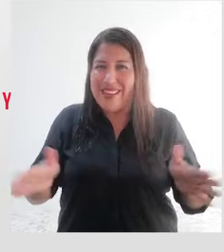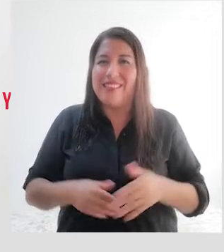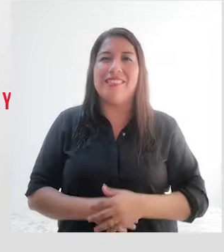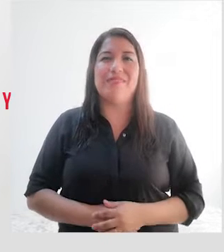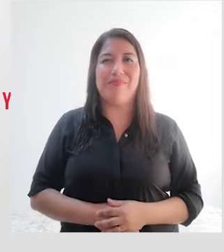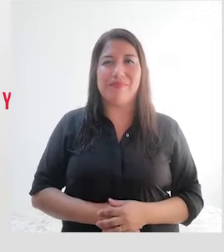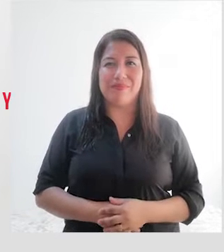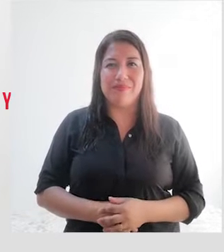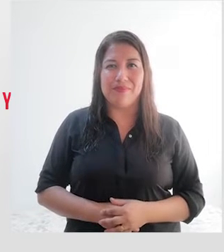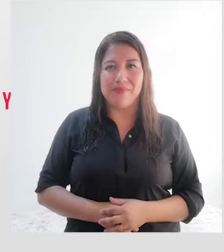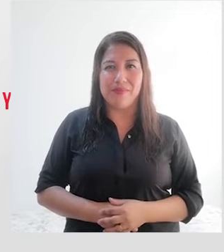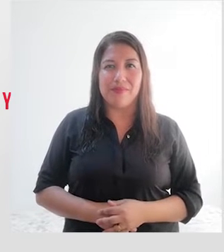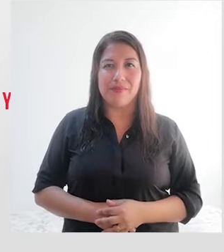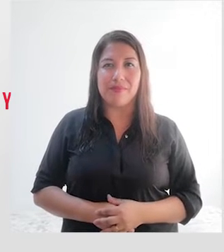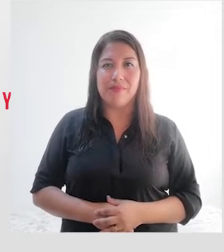Barreras.